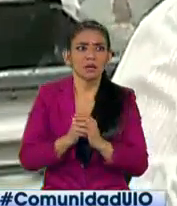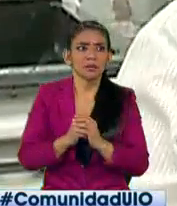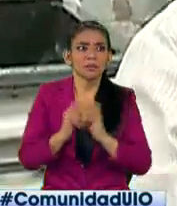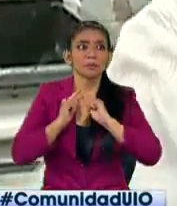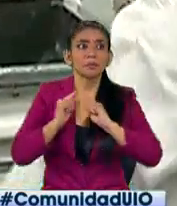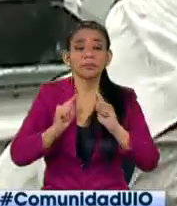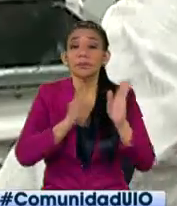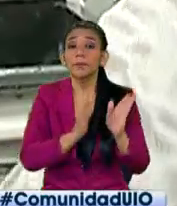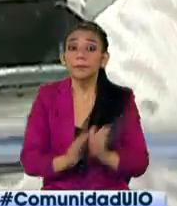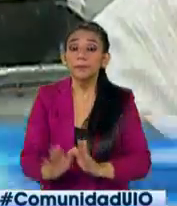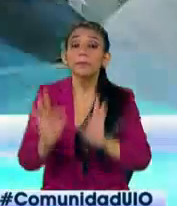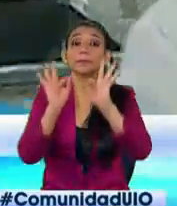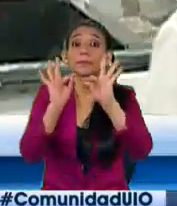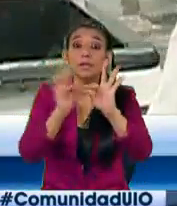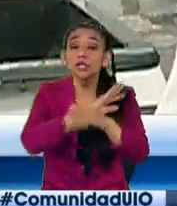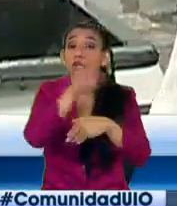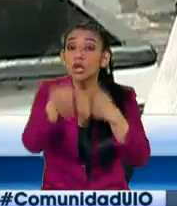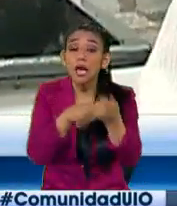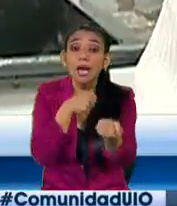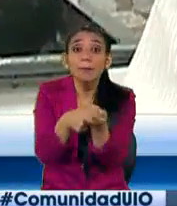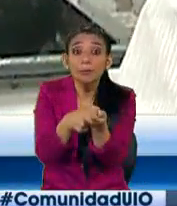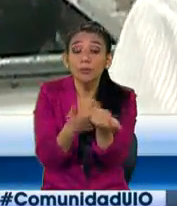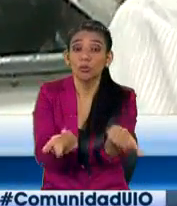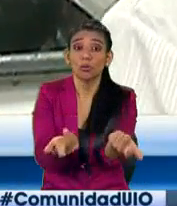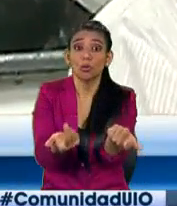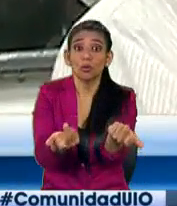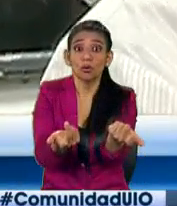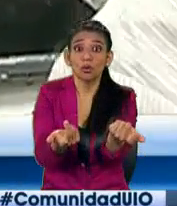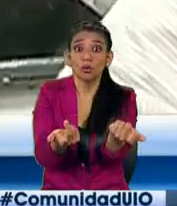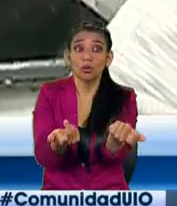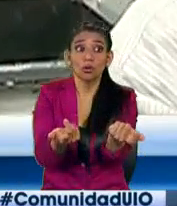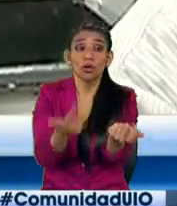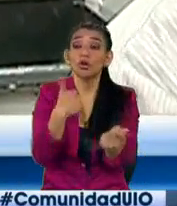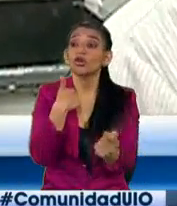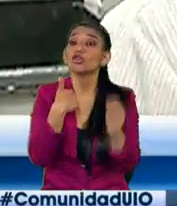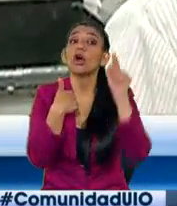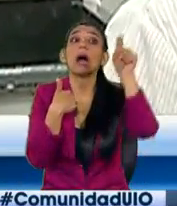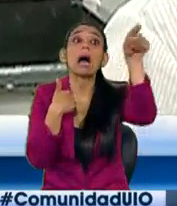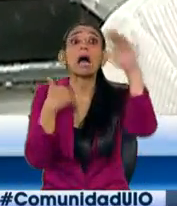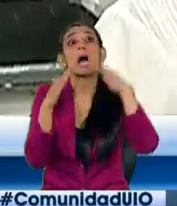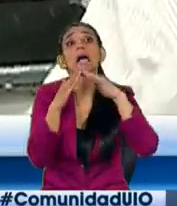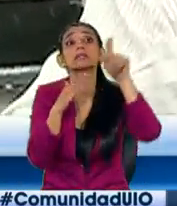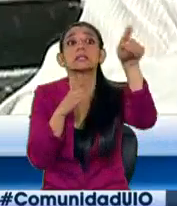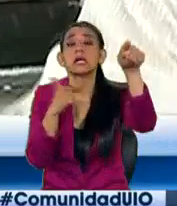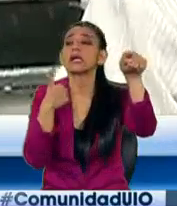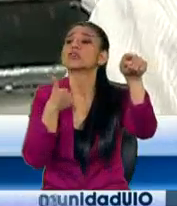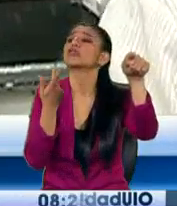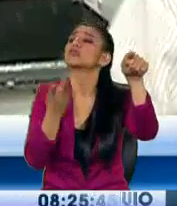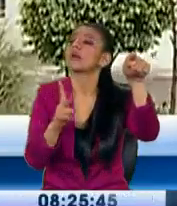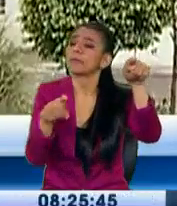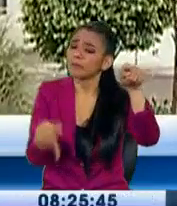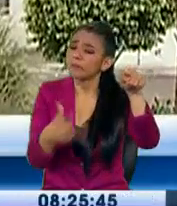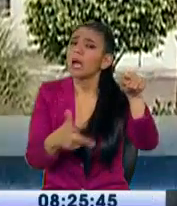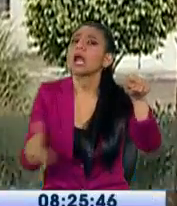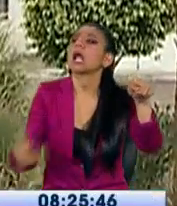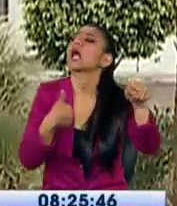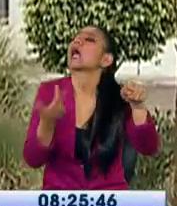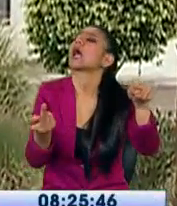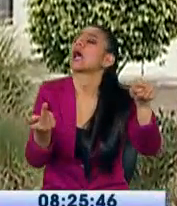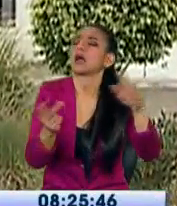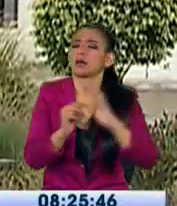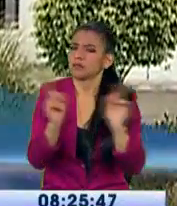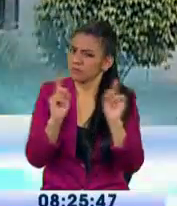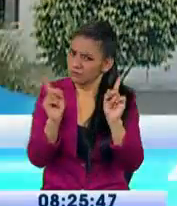organizando y colaborando no es de venir decir yo vivo allá y a mí Por qué no me dan la administración